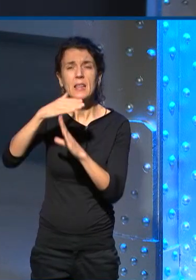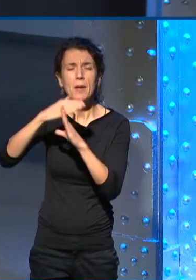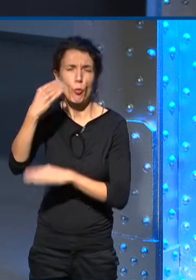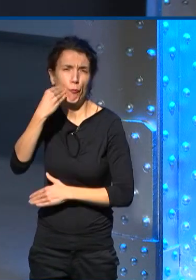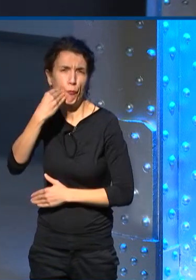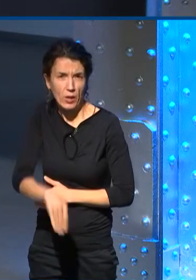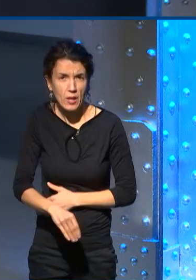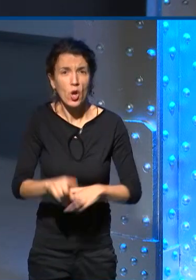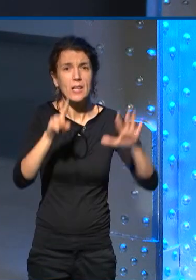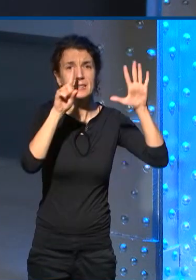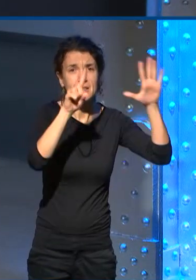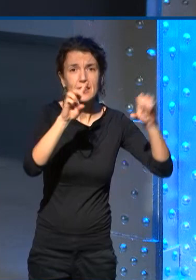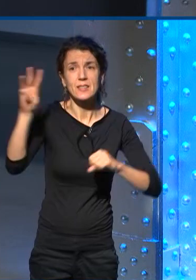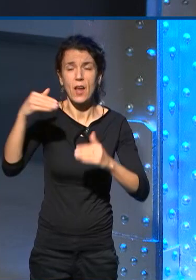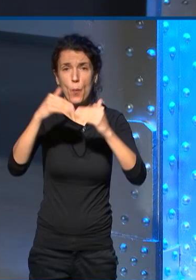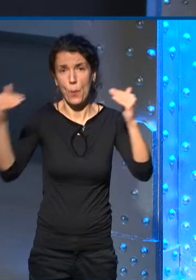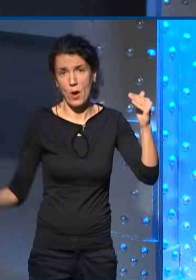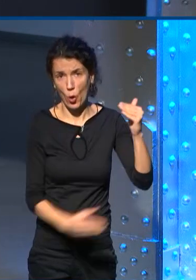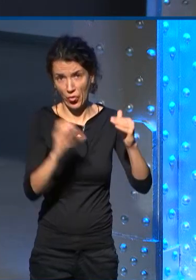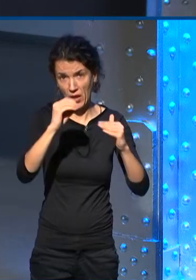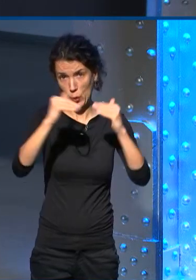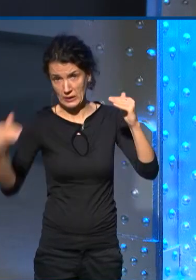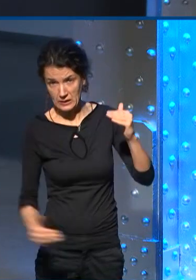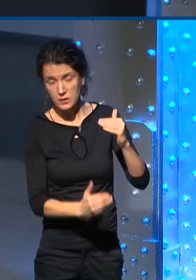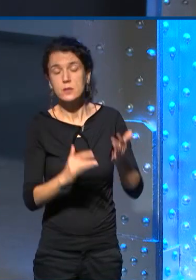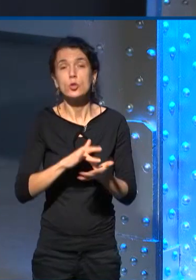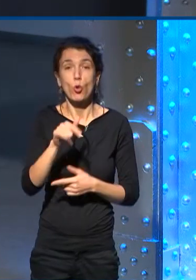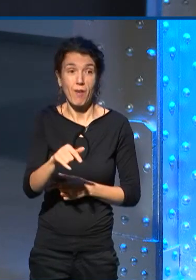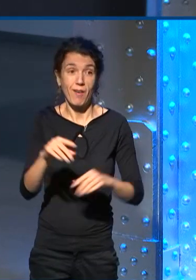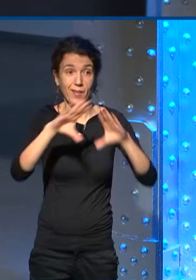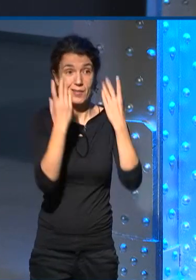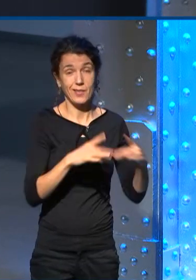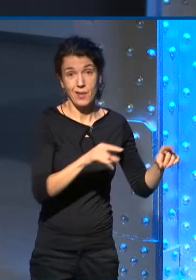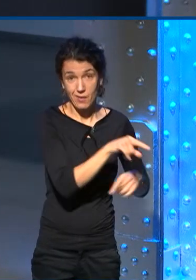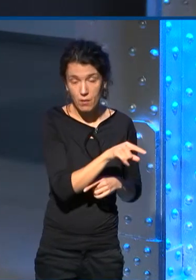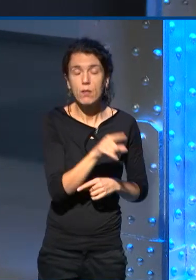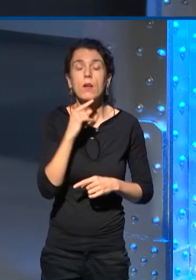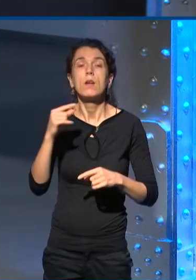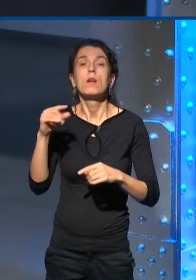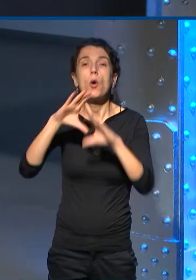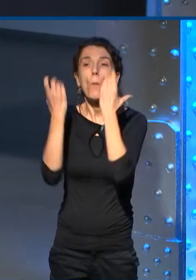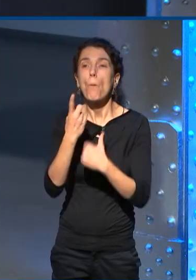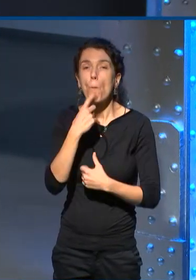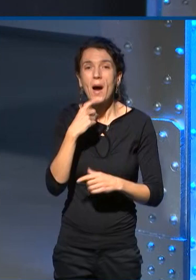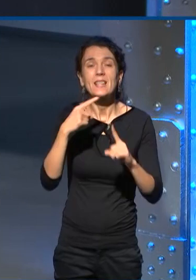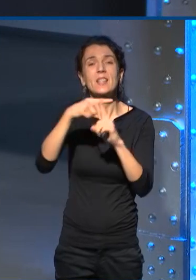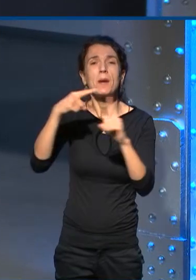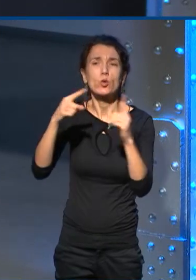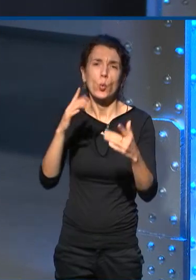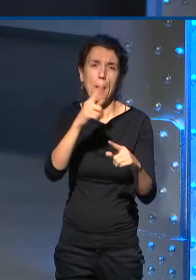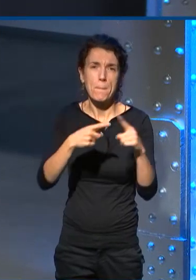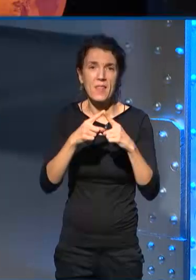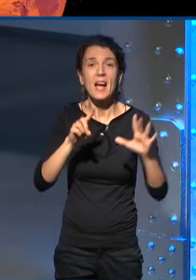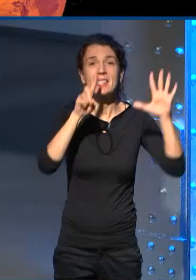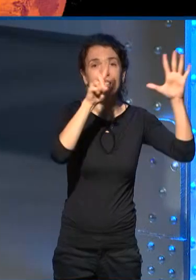fría, de 63 bajo cero a 15 sobre cero. Esto es en la Tierra, pero en Marte tenemos de temperatura media